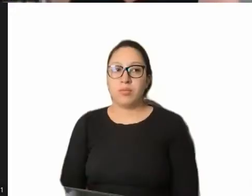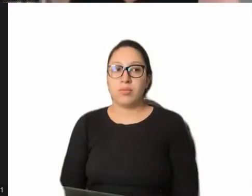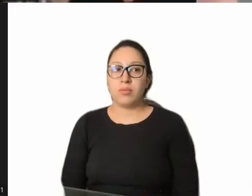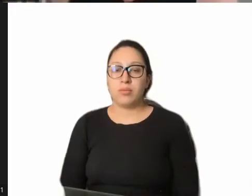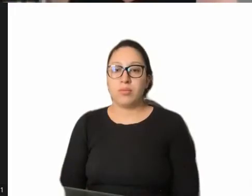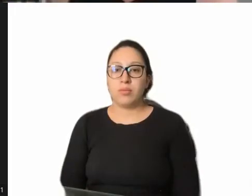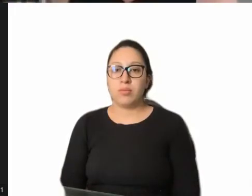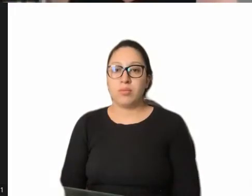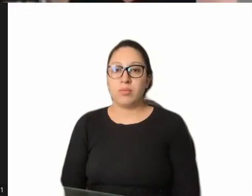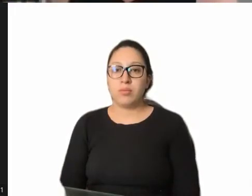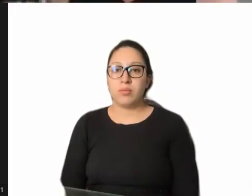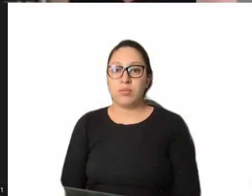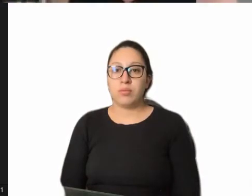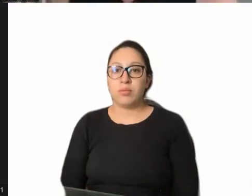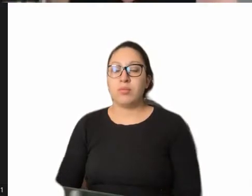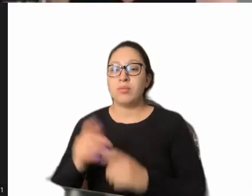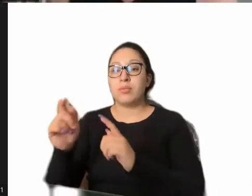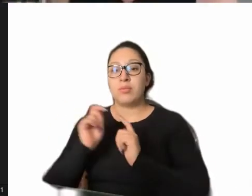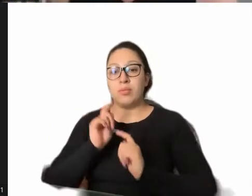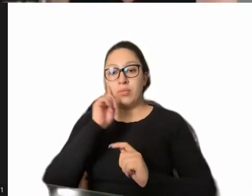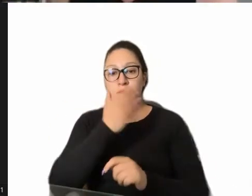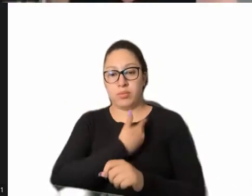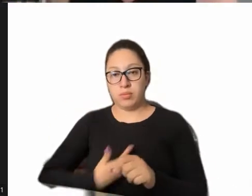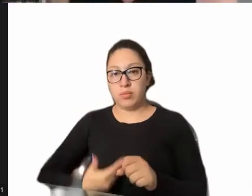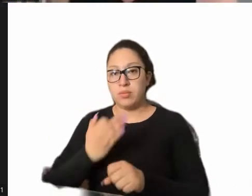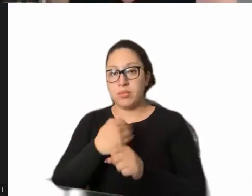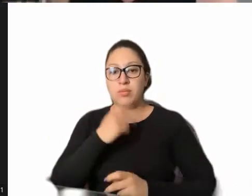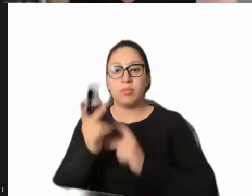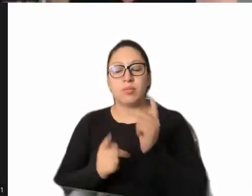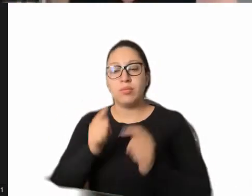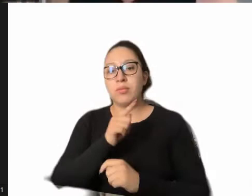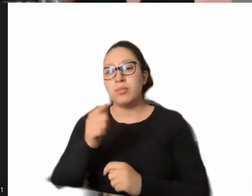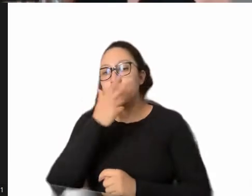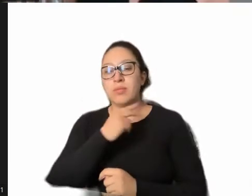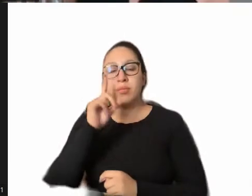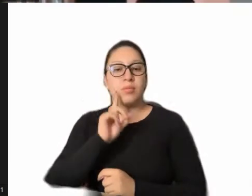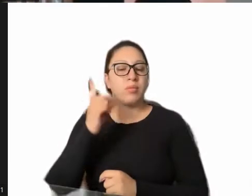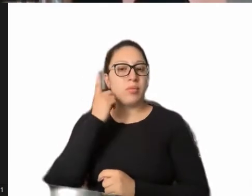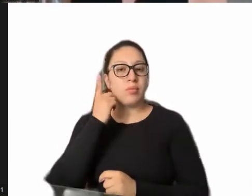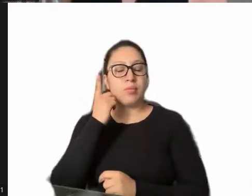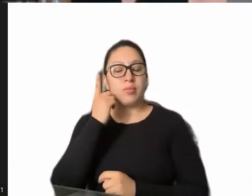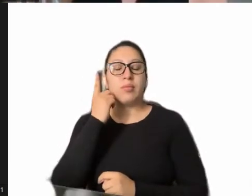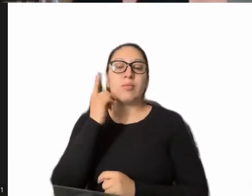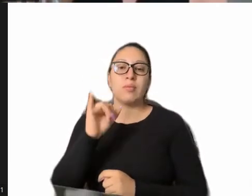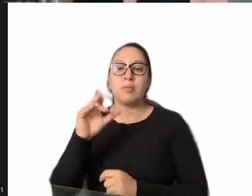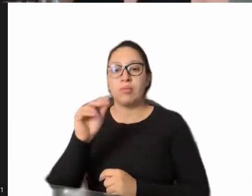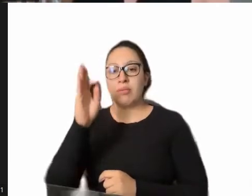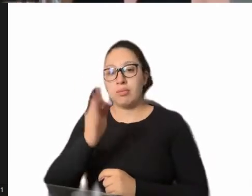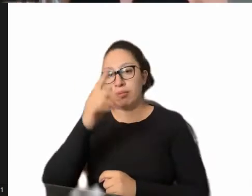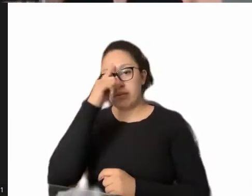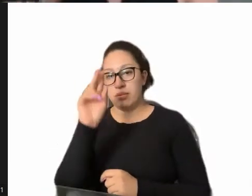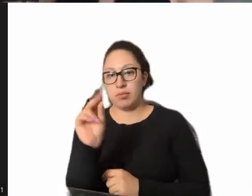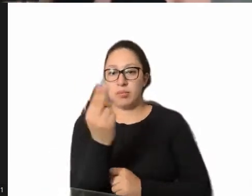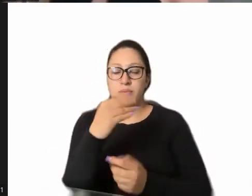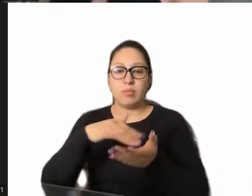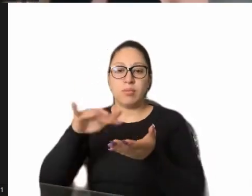Por instrucciones de la presidencia, se consulta a las diputadas y diputados integrantes de esta comisión si es de dispensarse